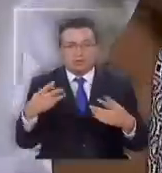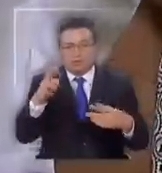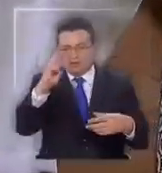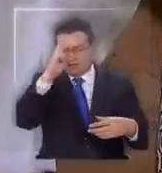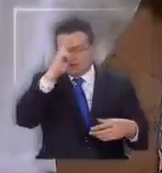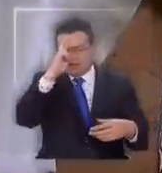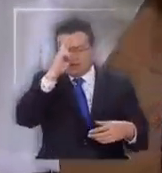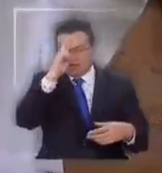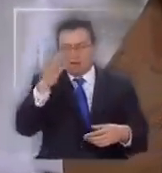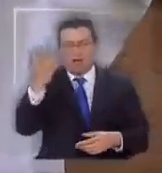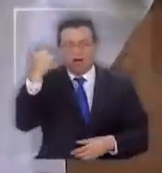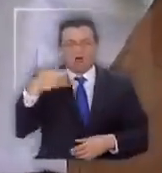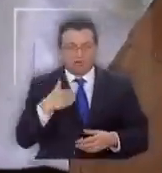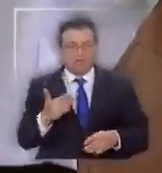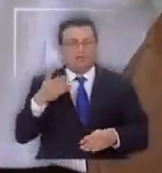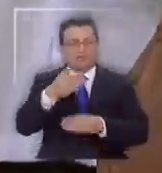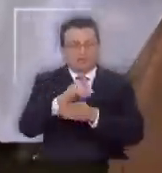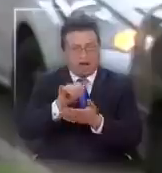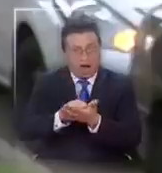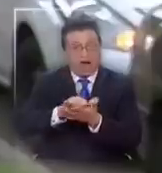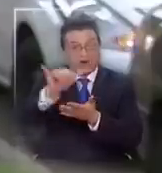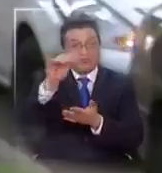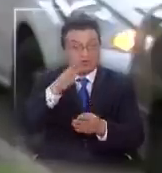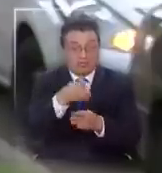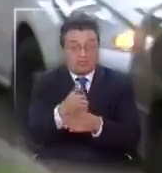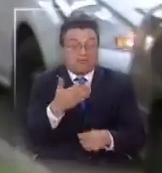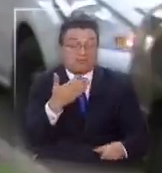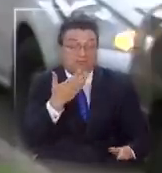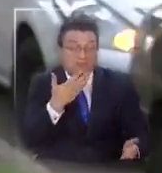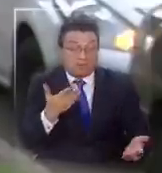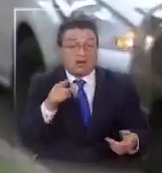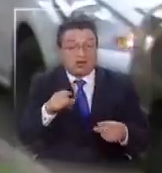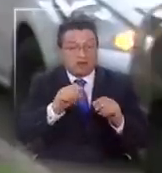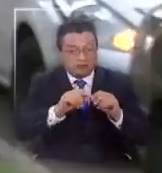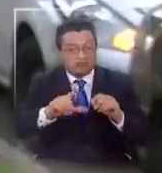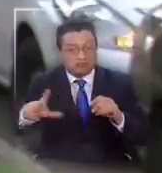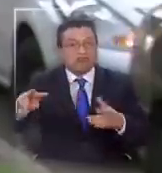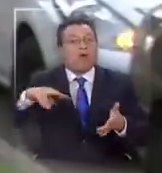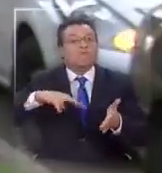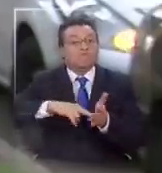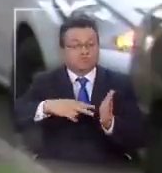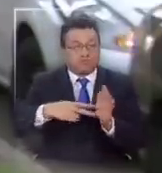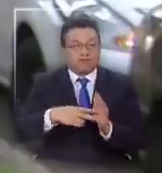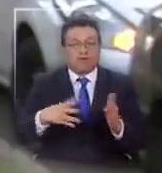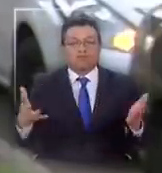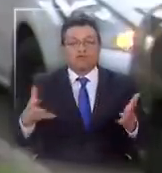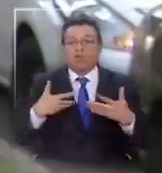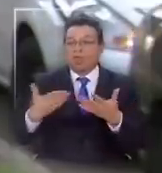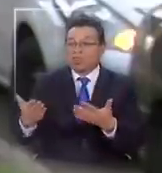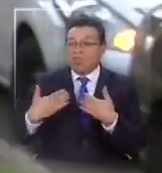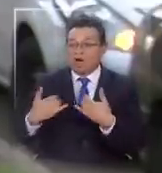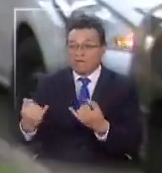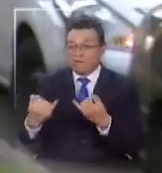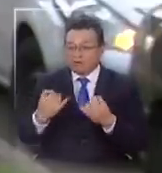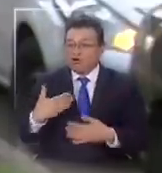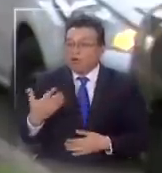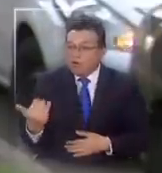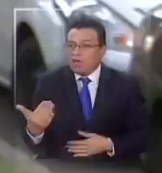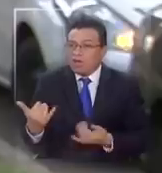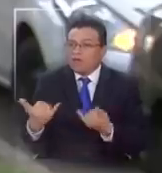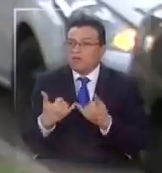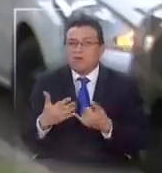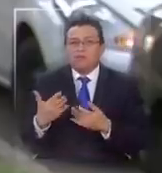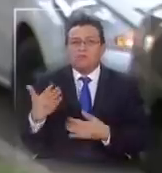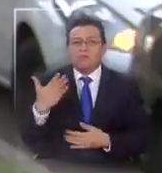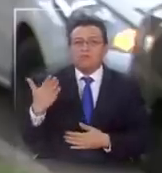extrañas. Cuando me instalé en el aeropuerto también. La verdad es que allí ya empezaron muchos problemas porque no nos entregaban la información que requeríamos